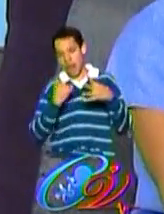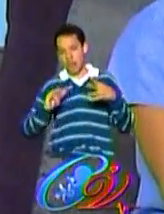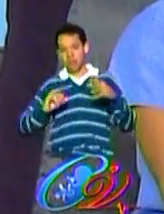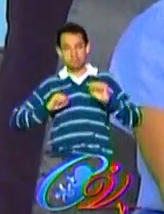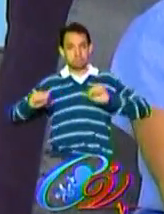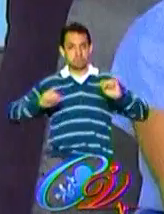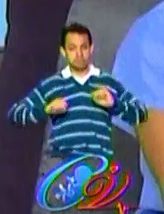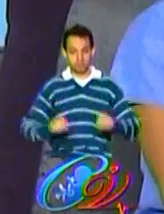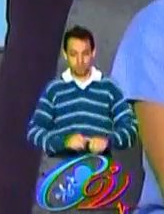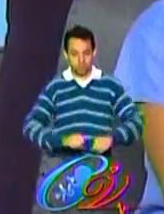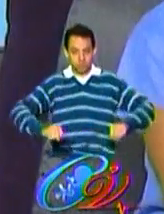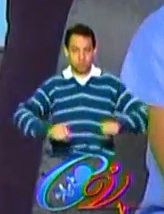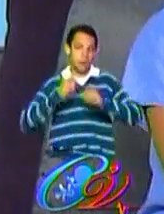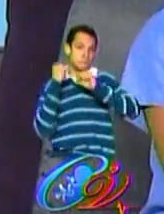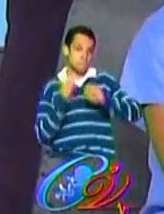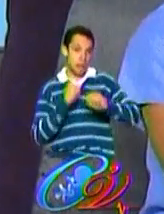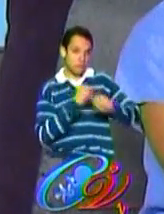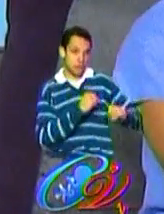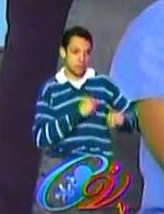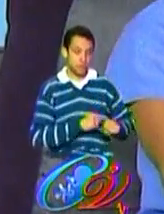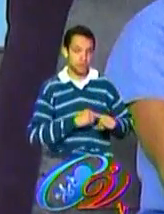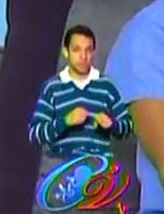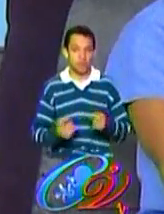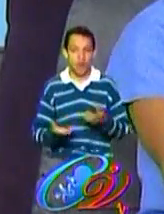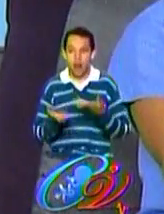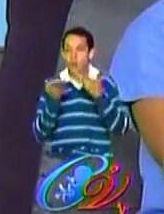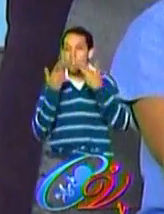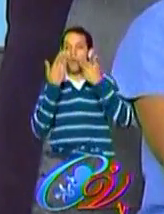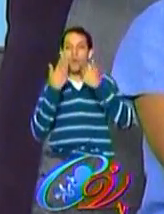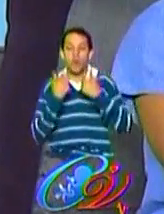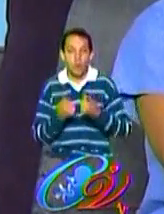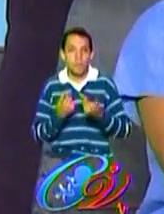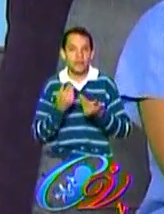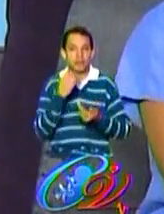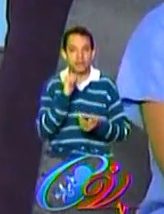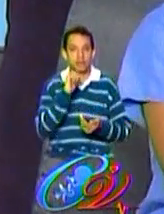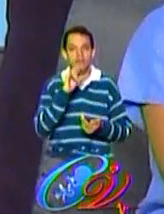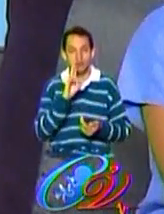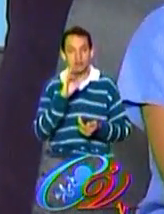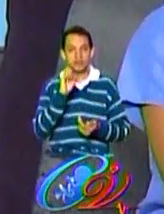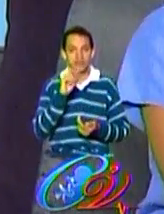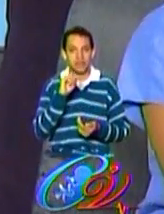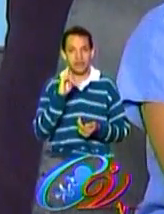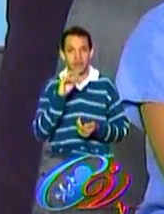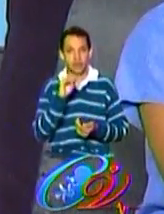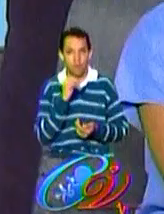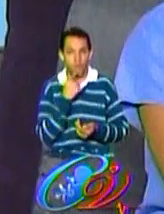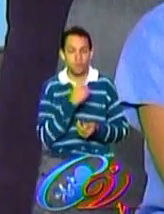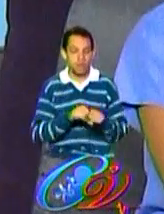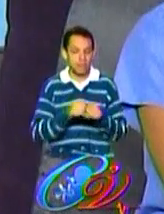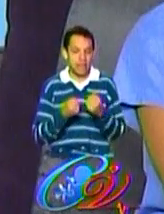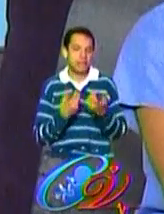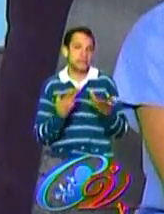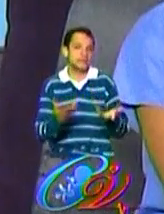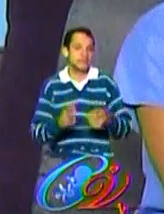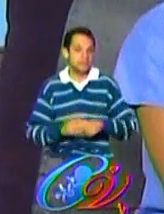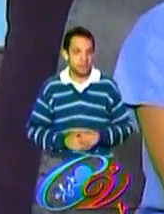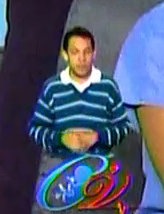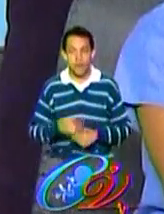Desarrollada. Cierto, y nosotros nos comemos ese arsénico. Entonces, acá es importante que ustedes sepan